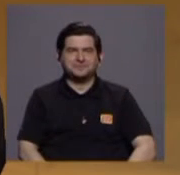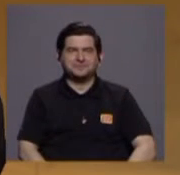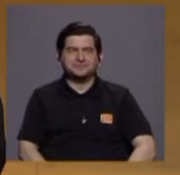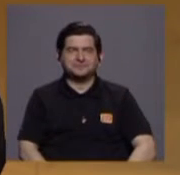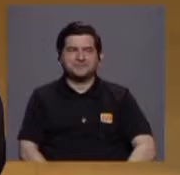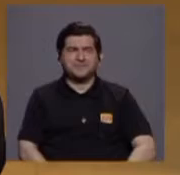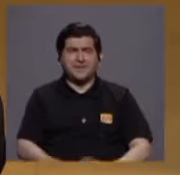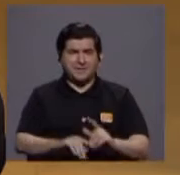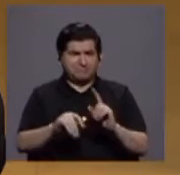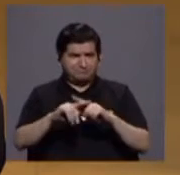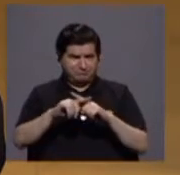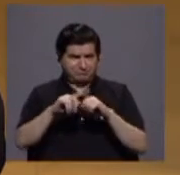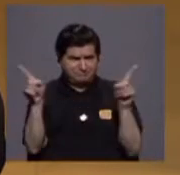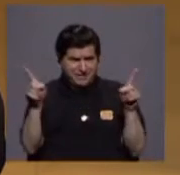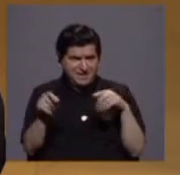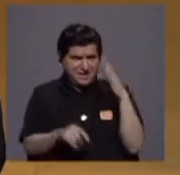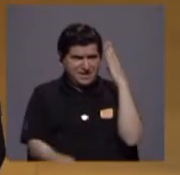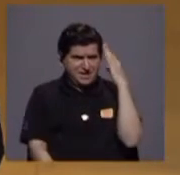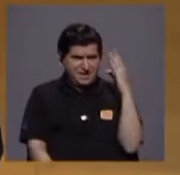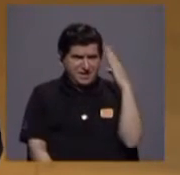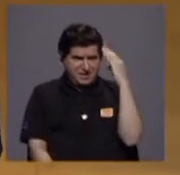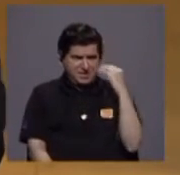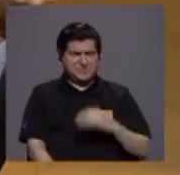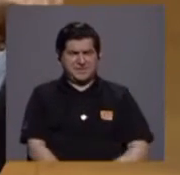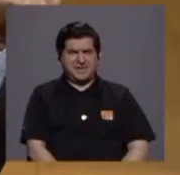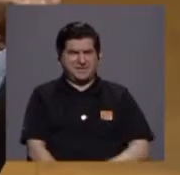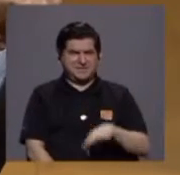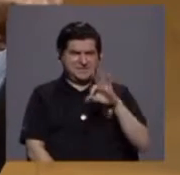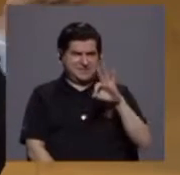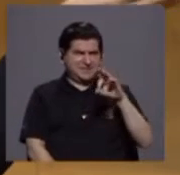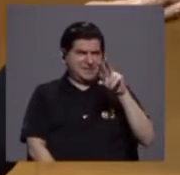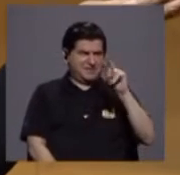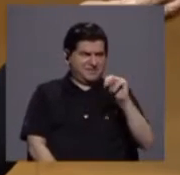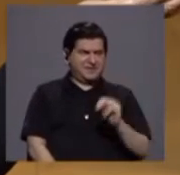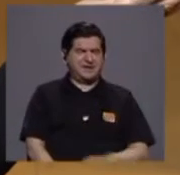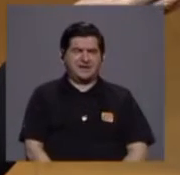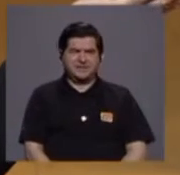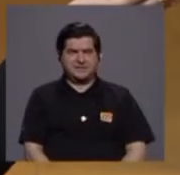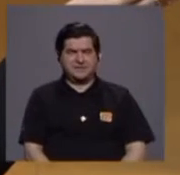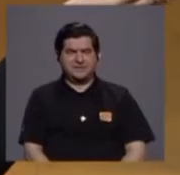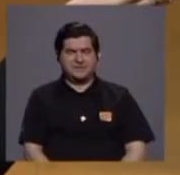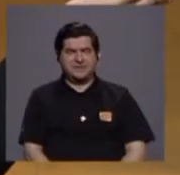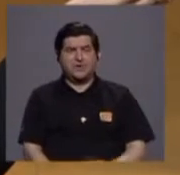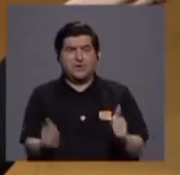Pero esa experiencia, don Fernando, frente a